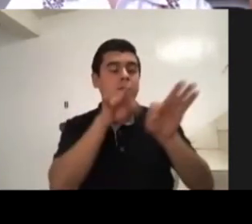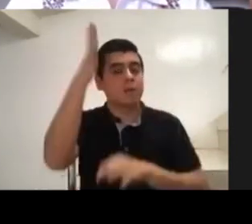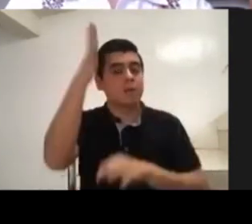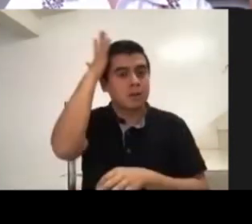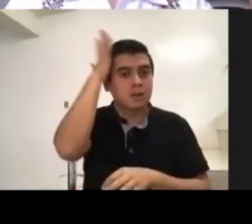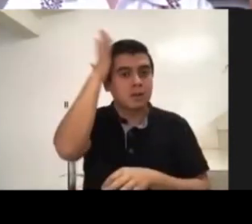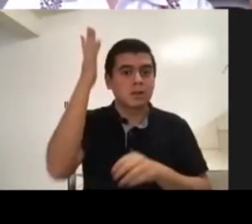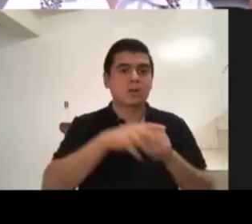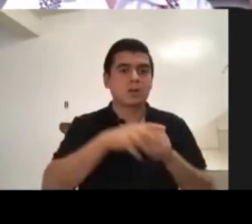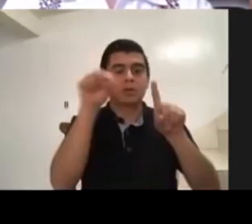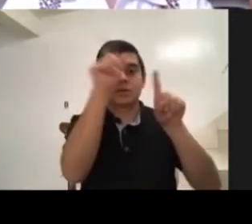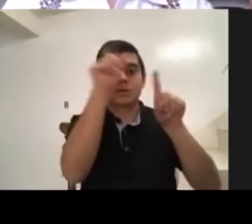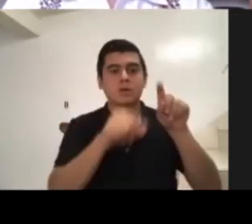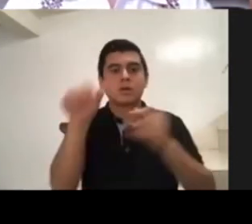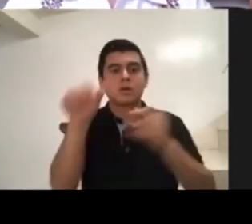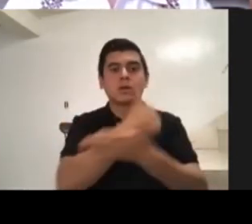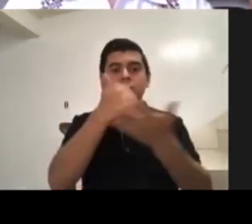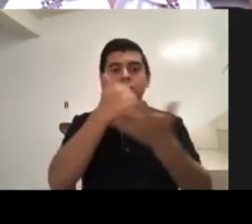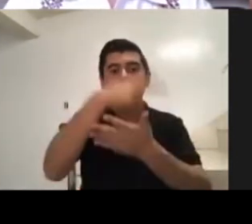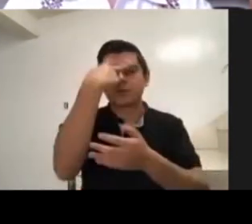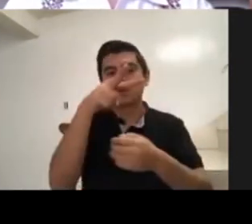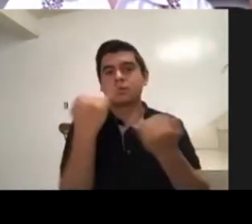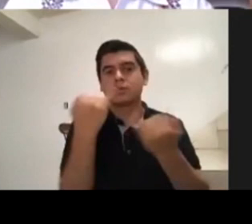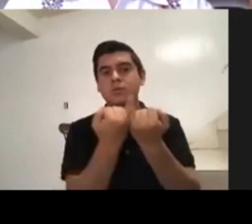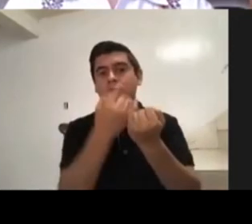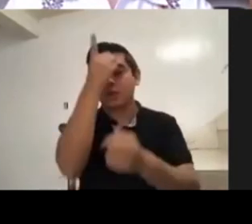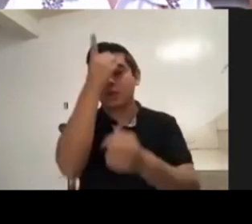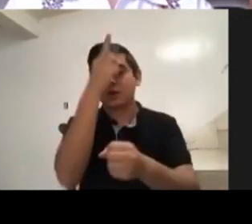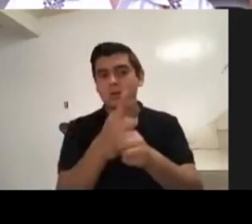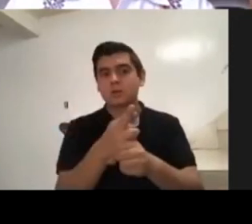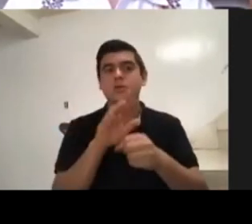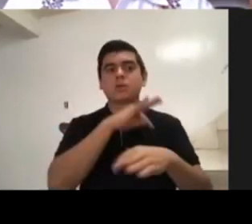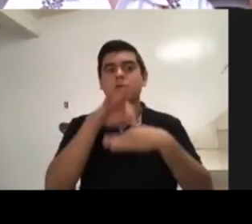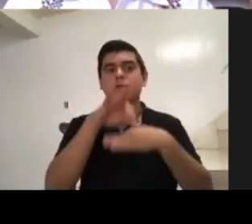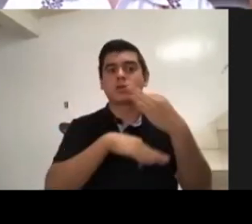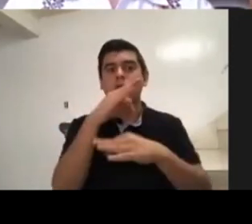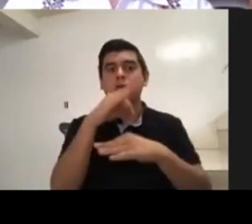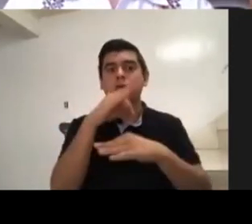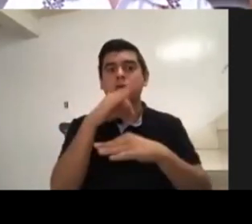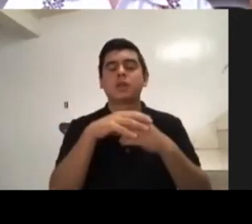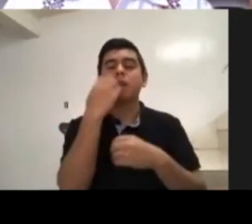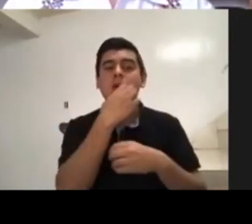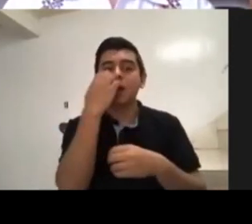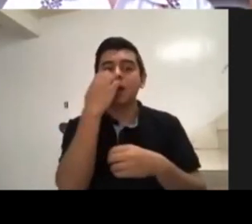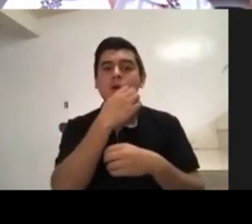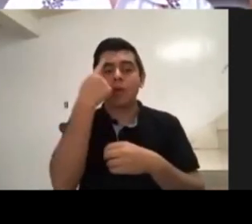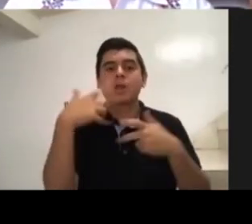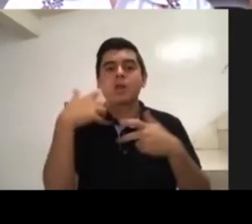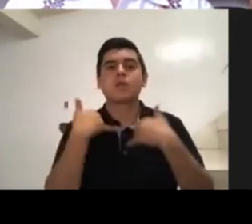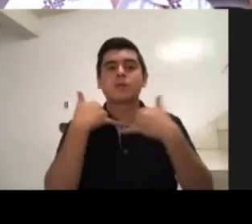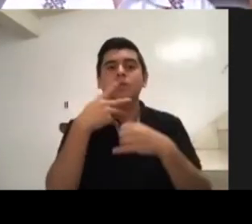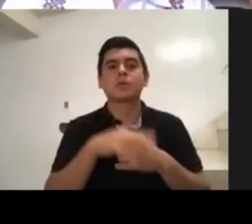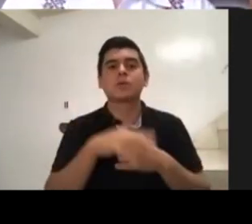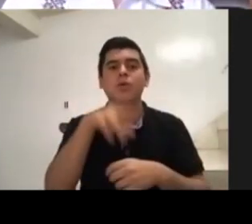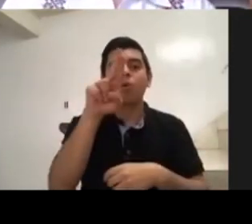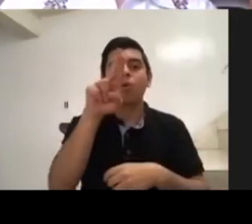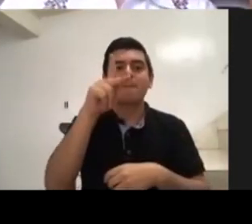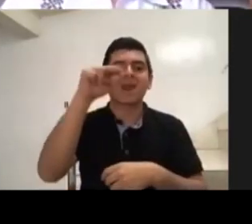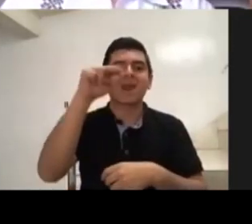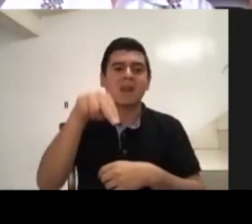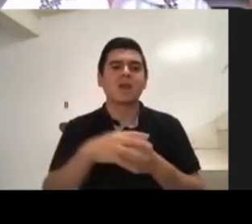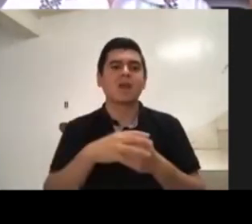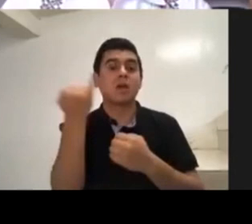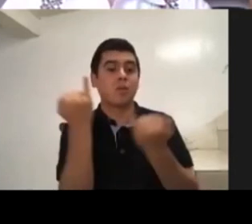de Bachilleres, rectora de la Universidad Pedagógica Nacional y es un especialista en temas de educación.